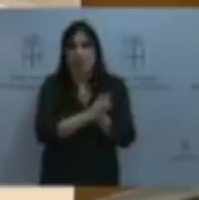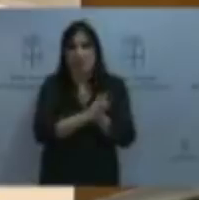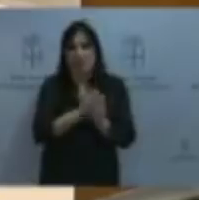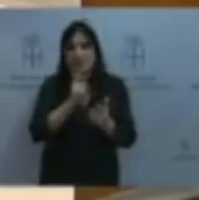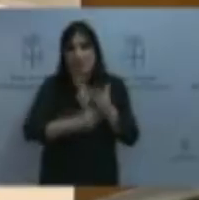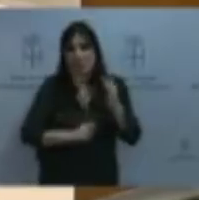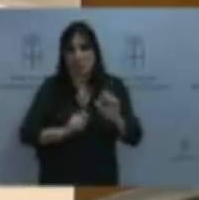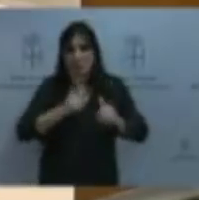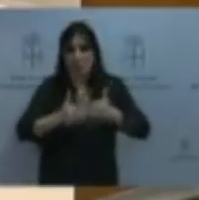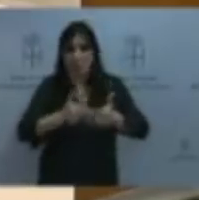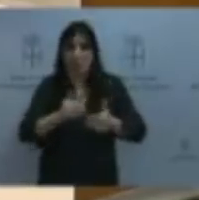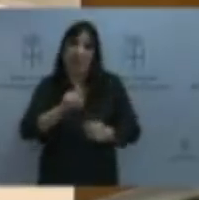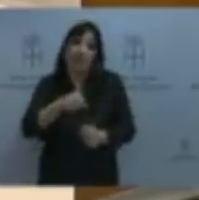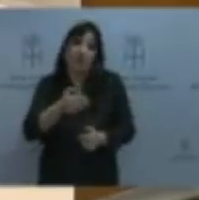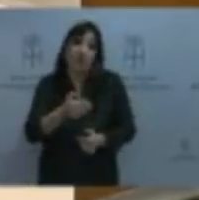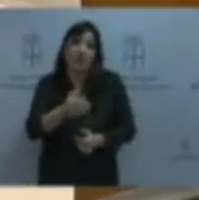fuera menester en función de los